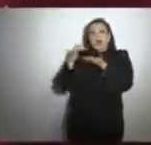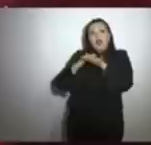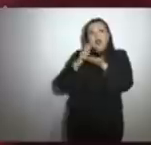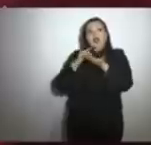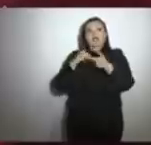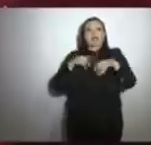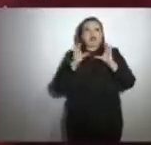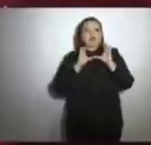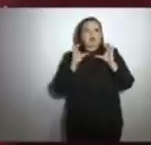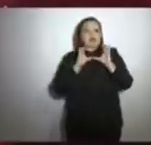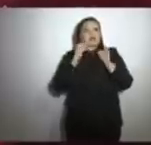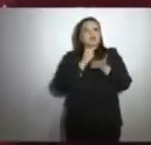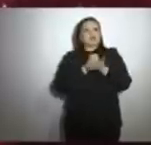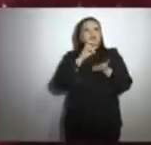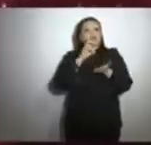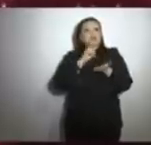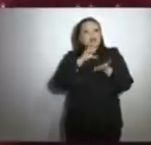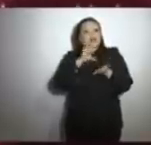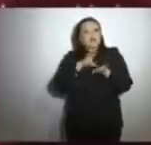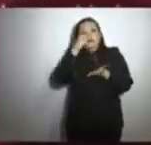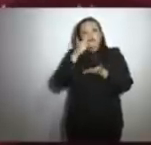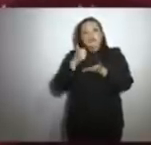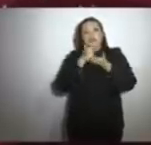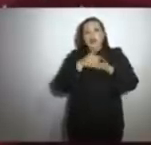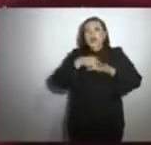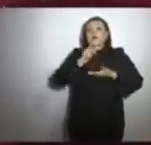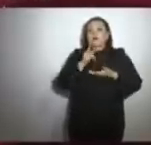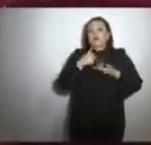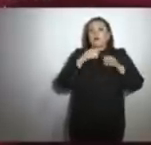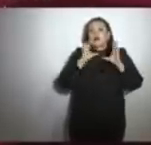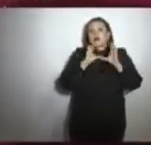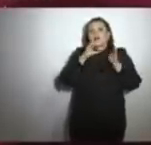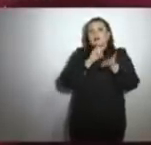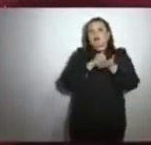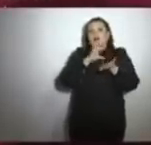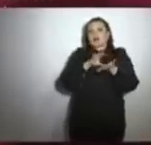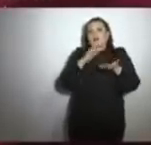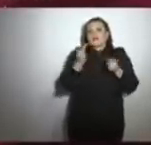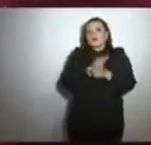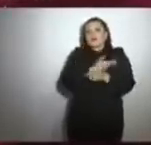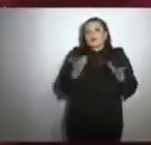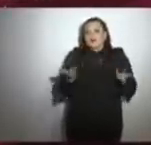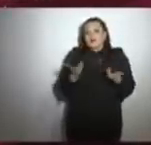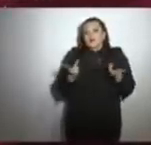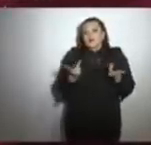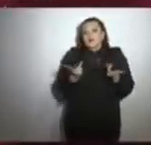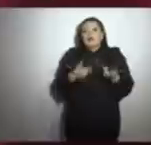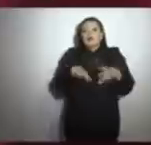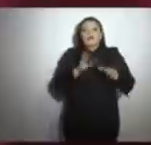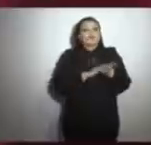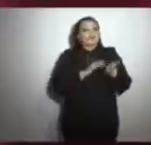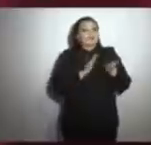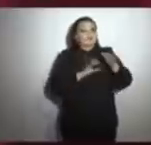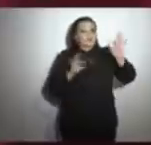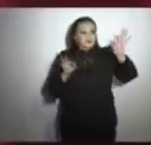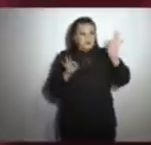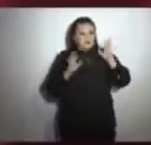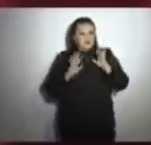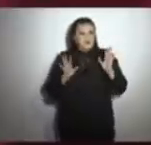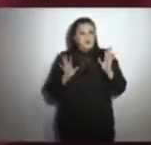certificación de la discapacidad. Pero si la discapacidad es evidente, ya no les vamos a hacer ningún papel